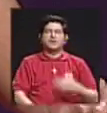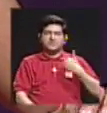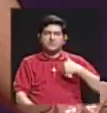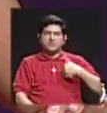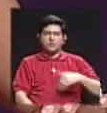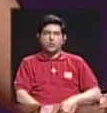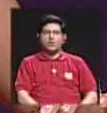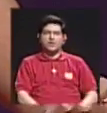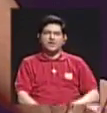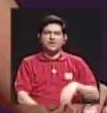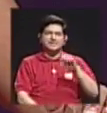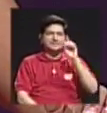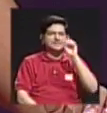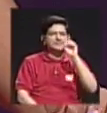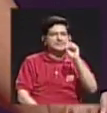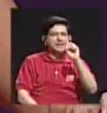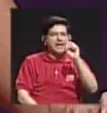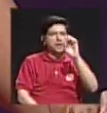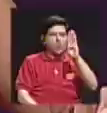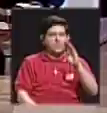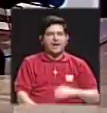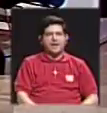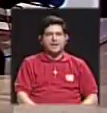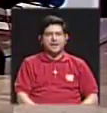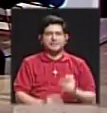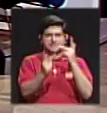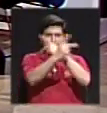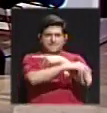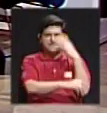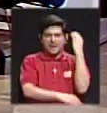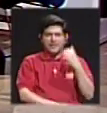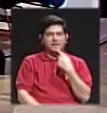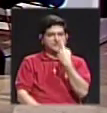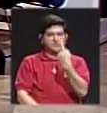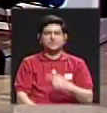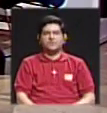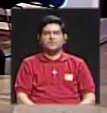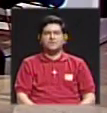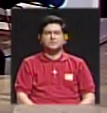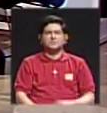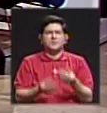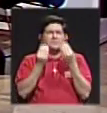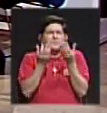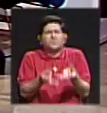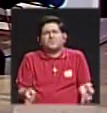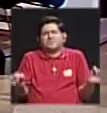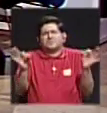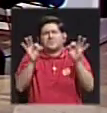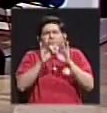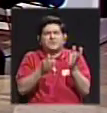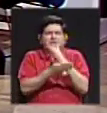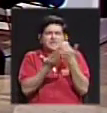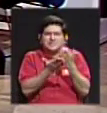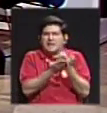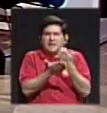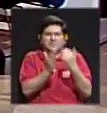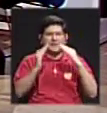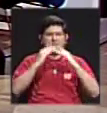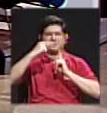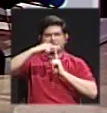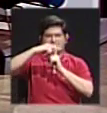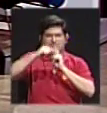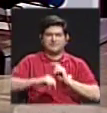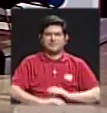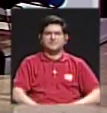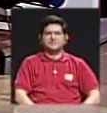Sergio, déjeme ver, don Sergio Brenes de Paraíso de Cartago dice que se le da demasiada importancia a la parte económica de la